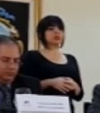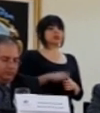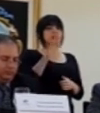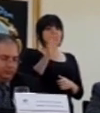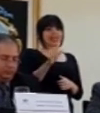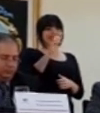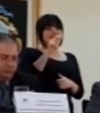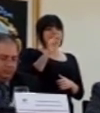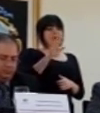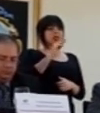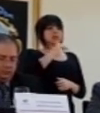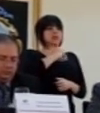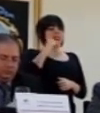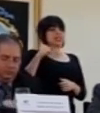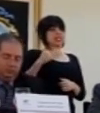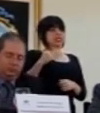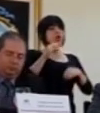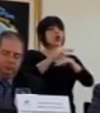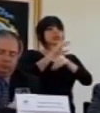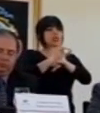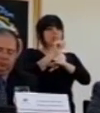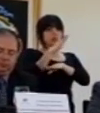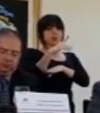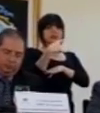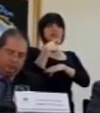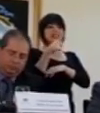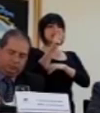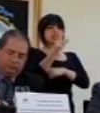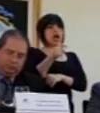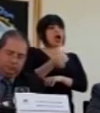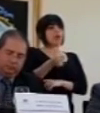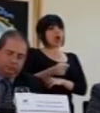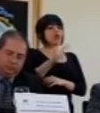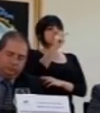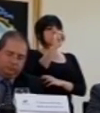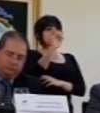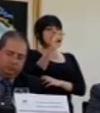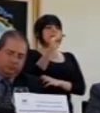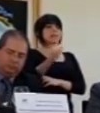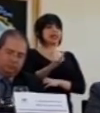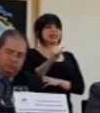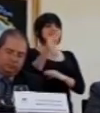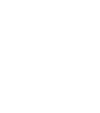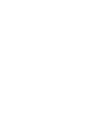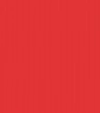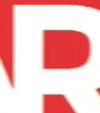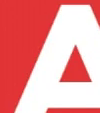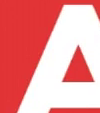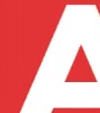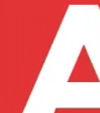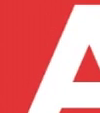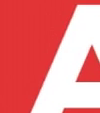Don Esteban es ministro consejero, como usted ha dicho, es abogado, notario, tiene una maestría en ciencias políticas.